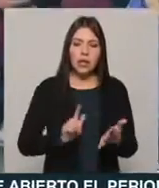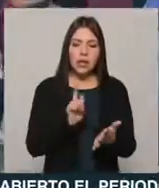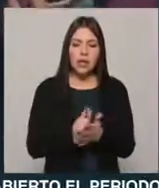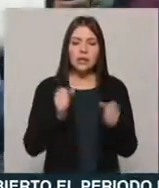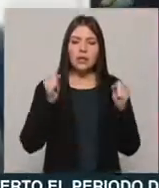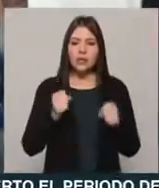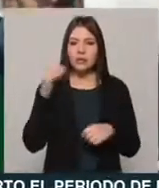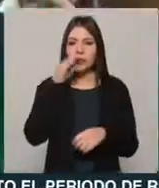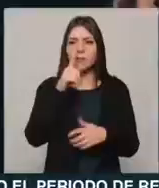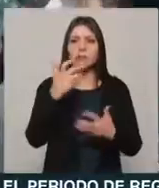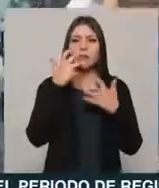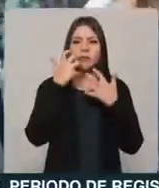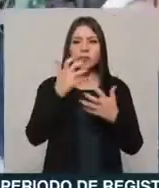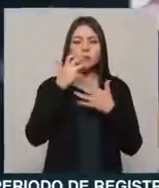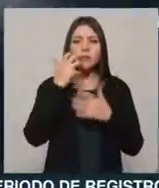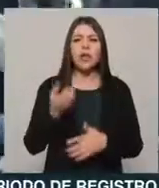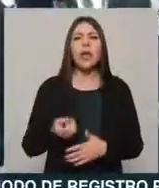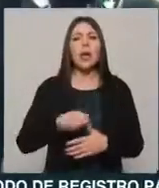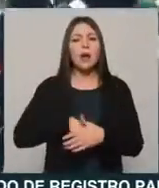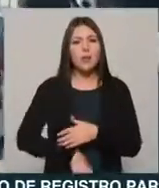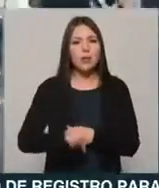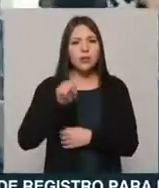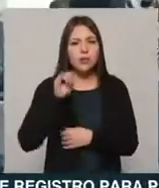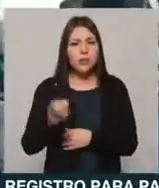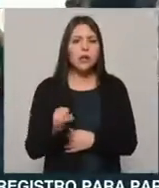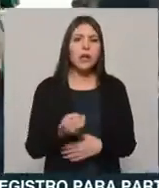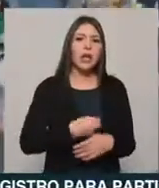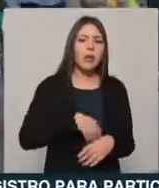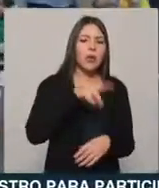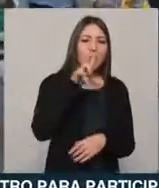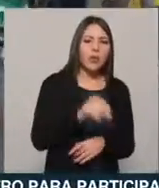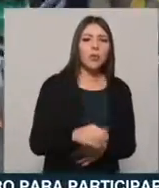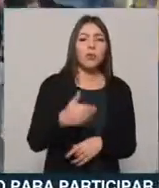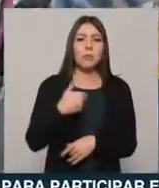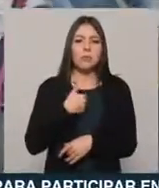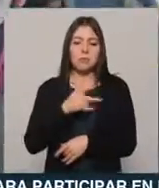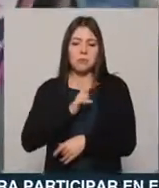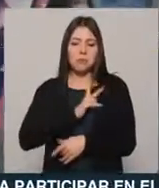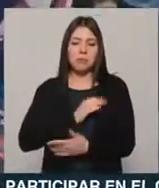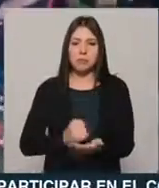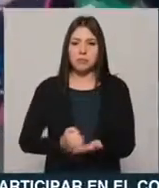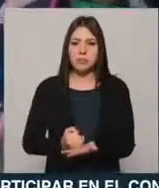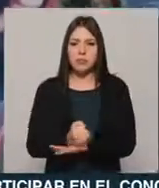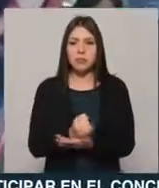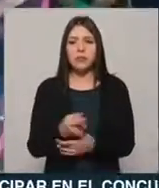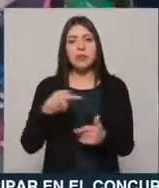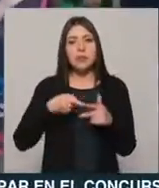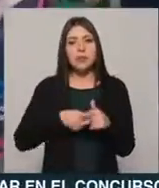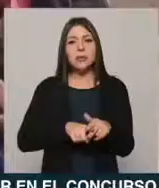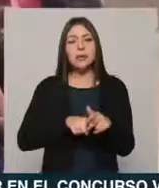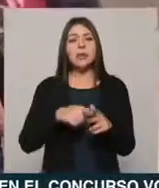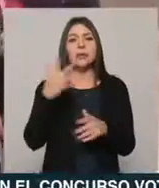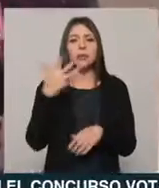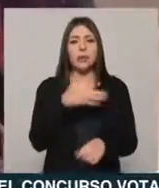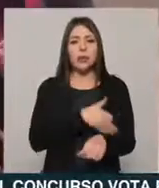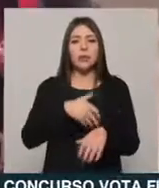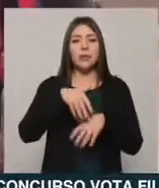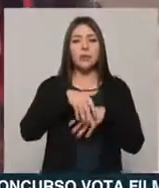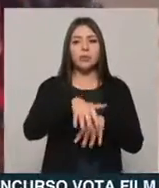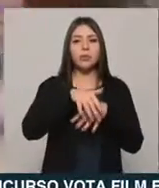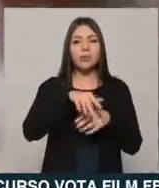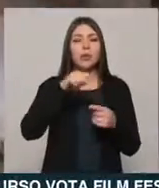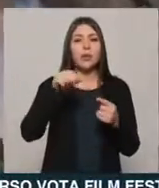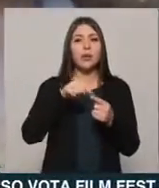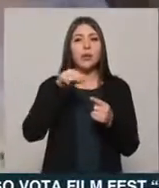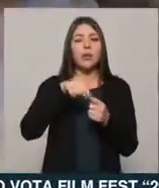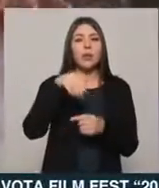Entre consignas como aborto sí, aborto no, eso lo decido yo, la marcha partió a las 17 horas del Monumento a la Madre con dirección al